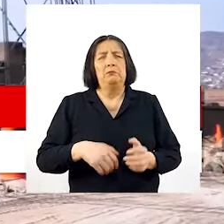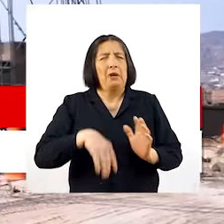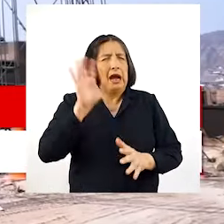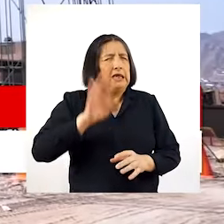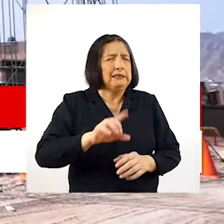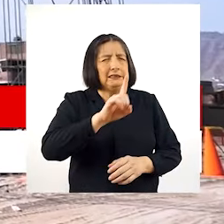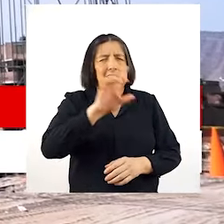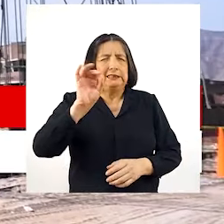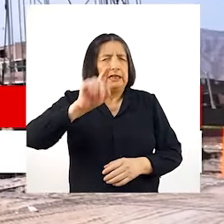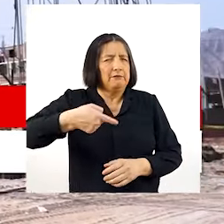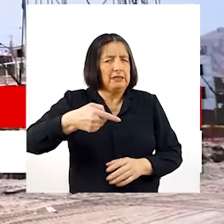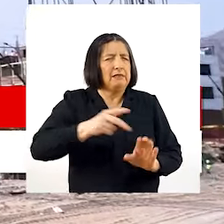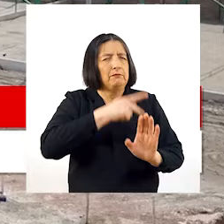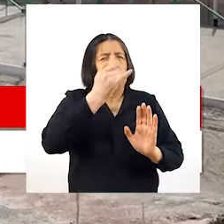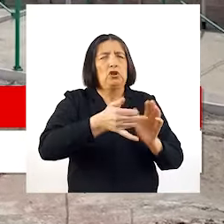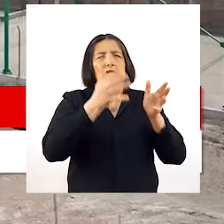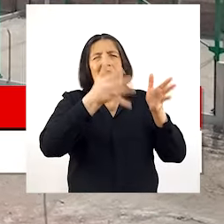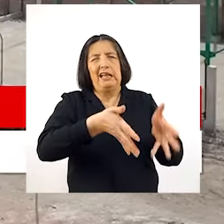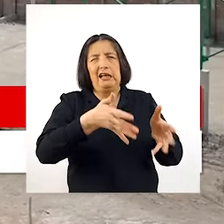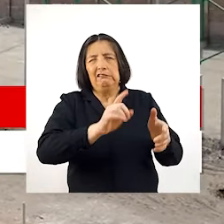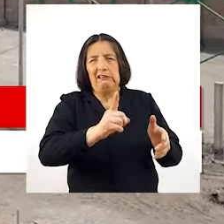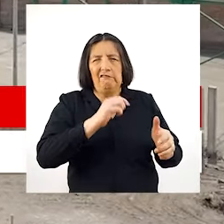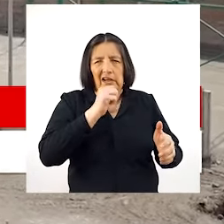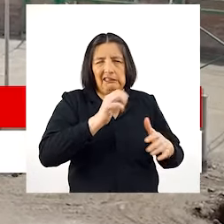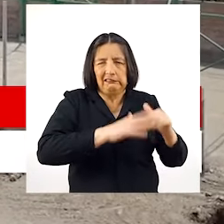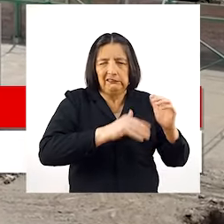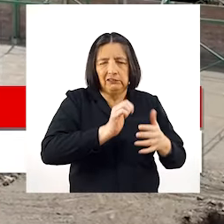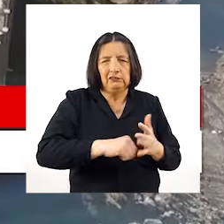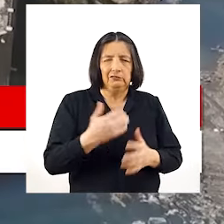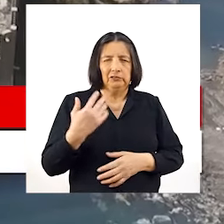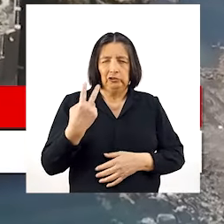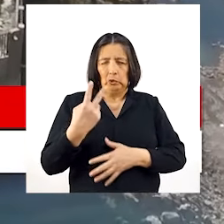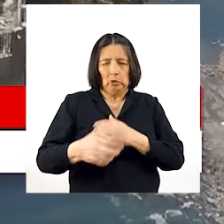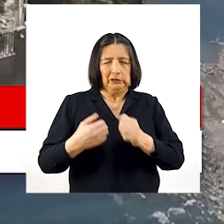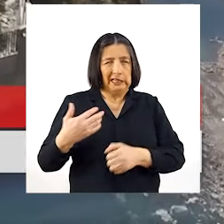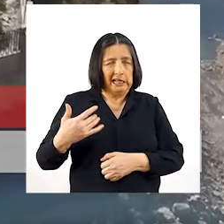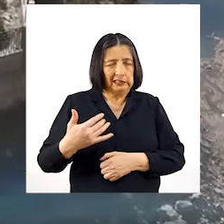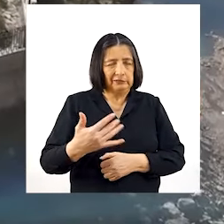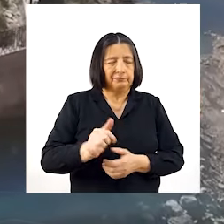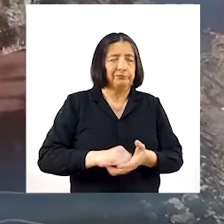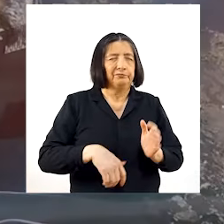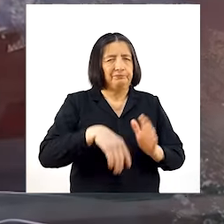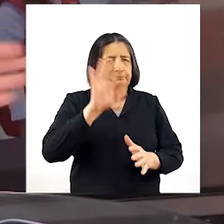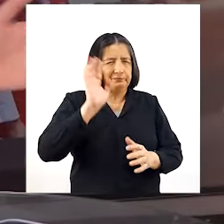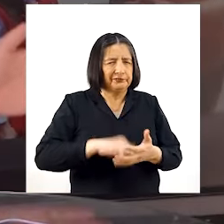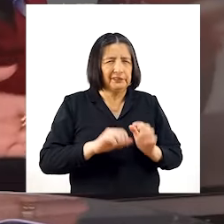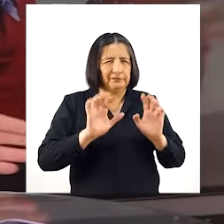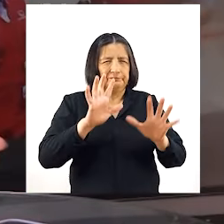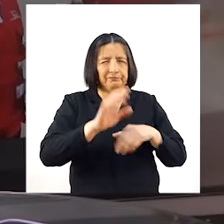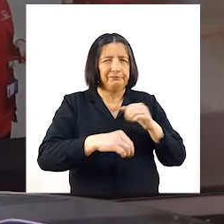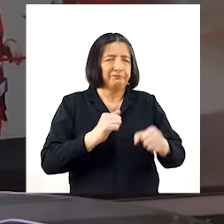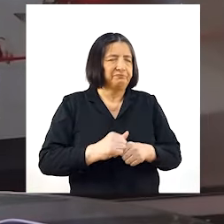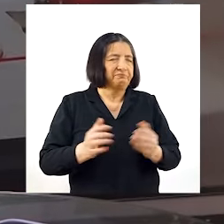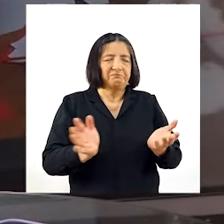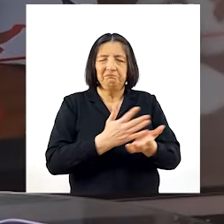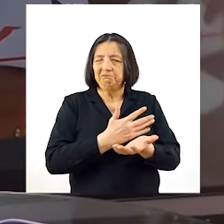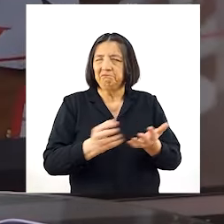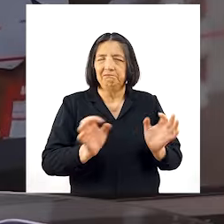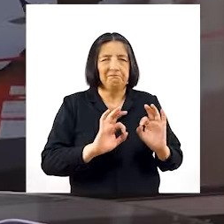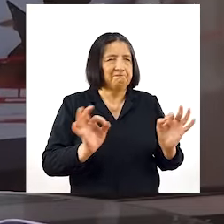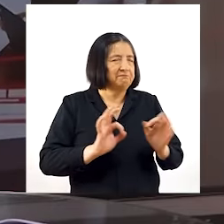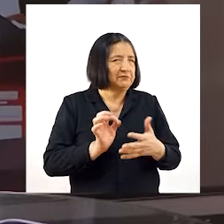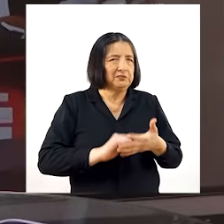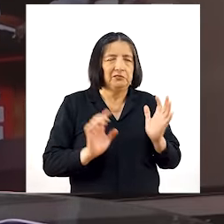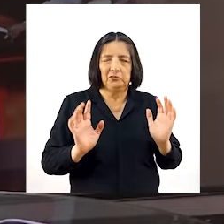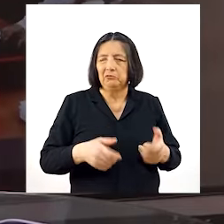hay más de 100.000 proyectos en calidad de abandono, decir, que en los últimos dos años a más, algunos llevan más de 10 años sin